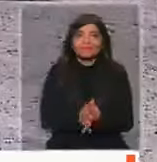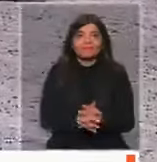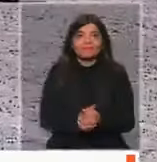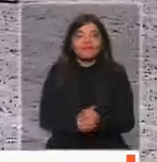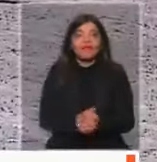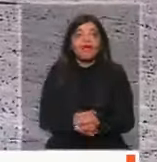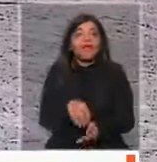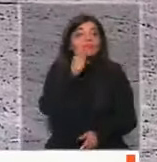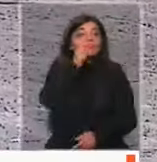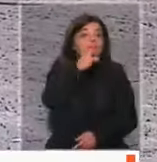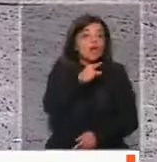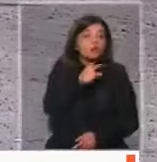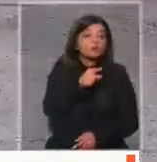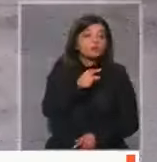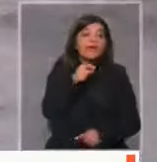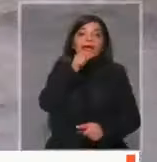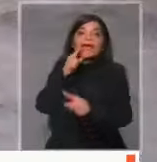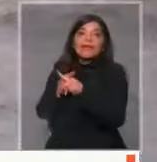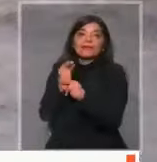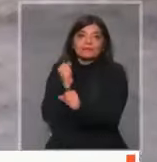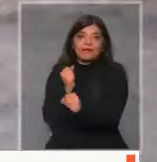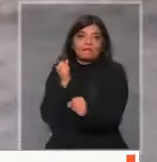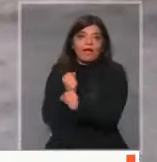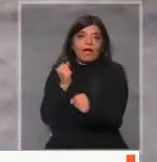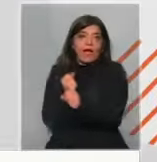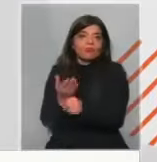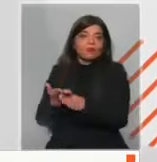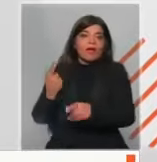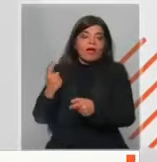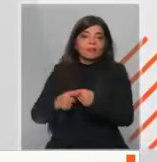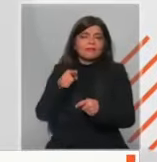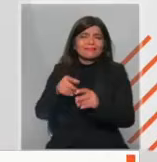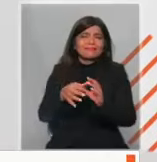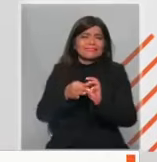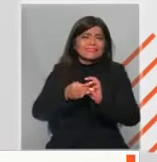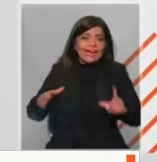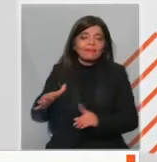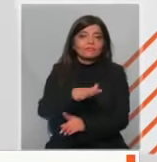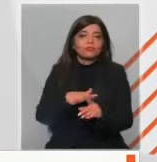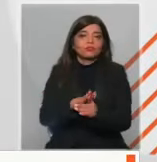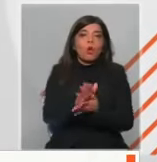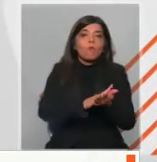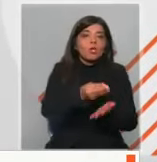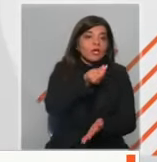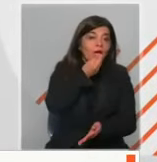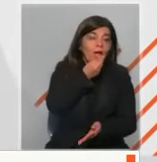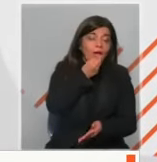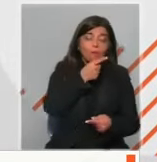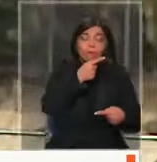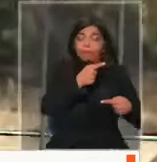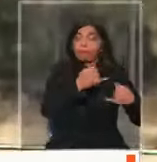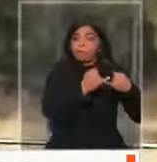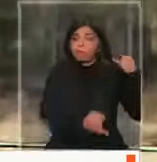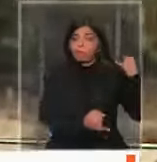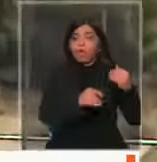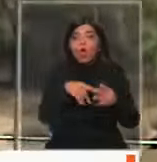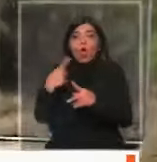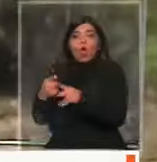Según denuncian ex trabajadores, aquí ocurrirían graves situaciones que van desde alimentos en mal estado